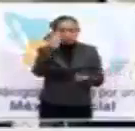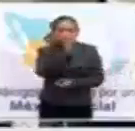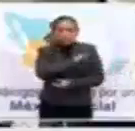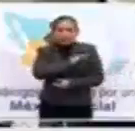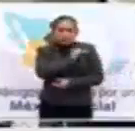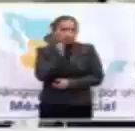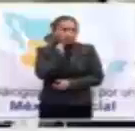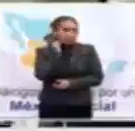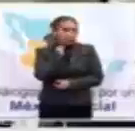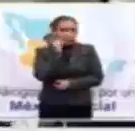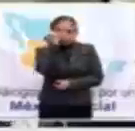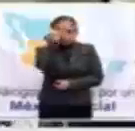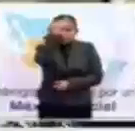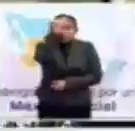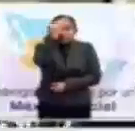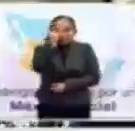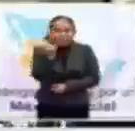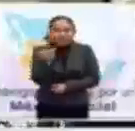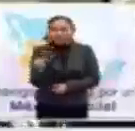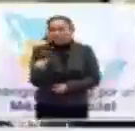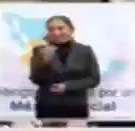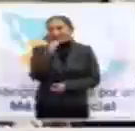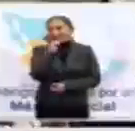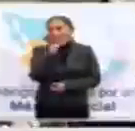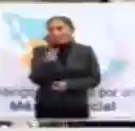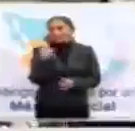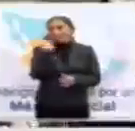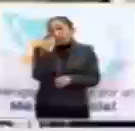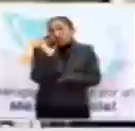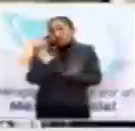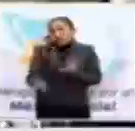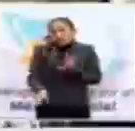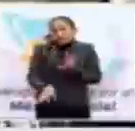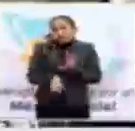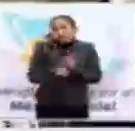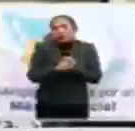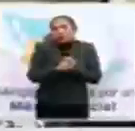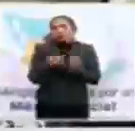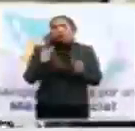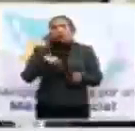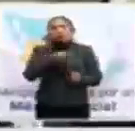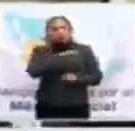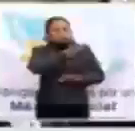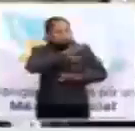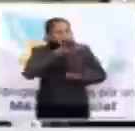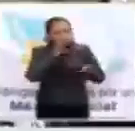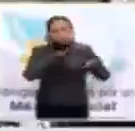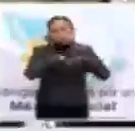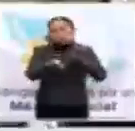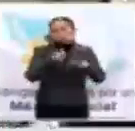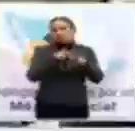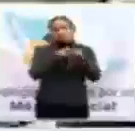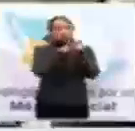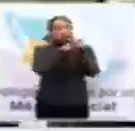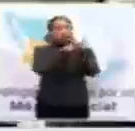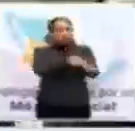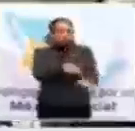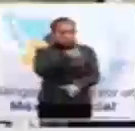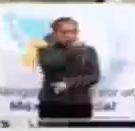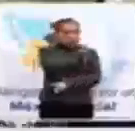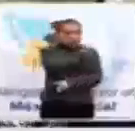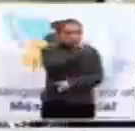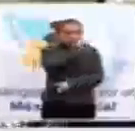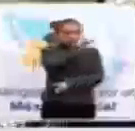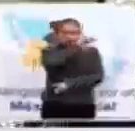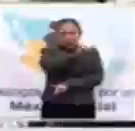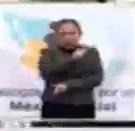al Senado por la iniciativa, pero también quiero reiterar el que estamos trabajando desde el IICA